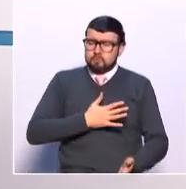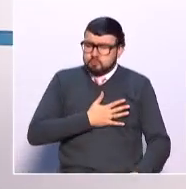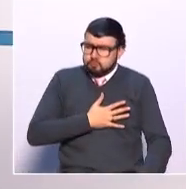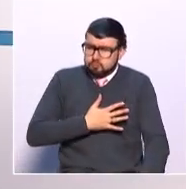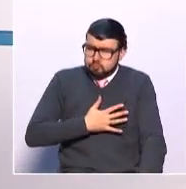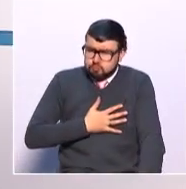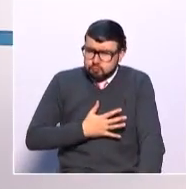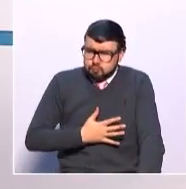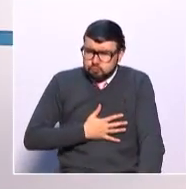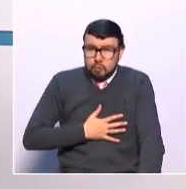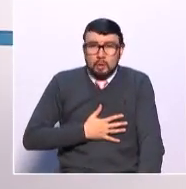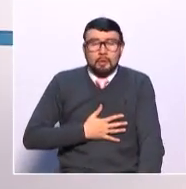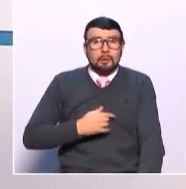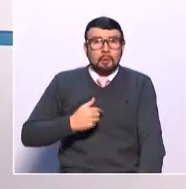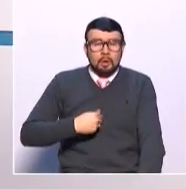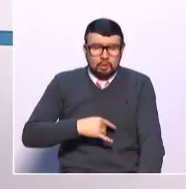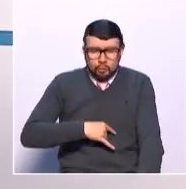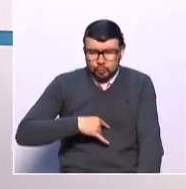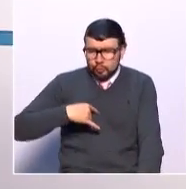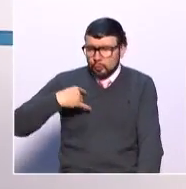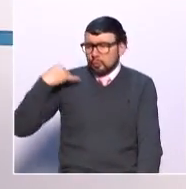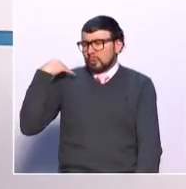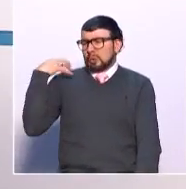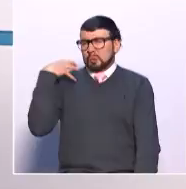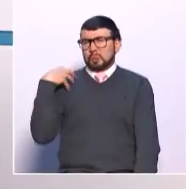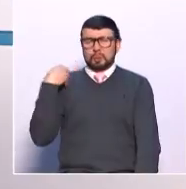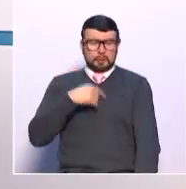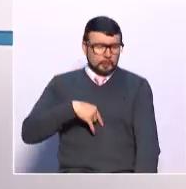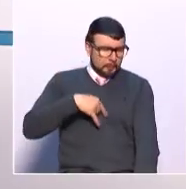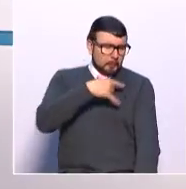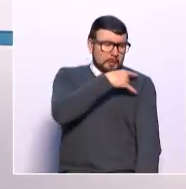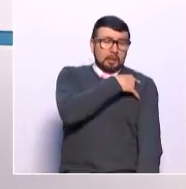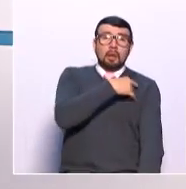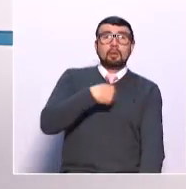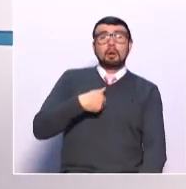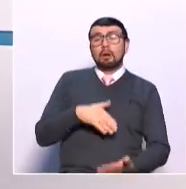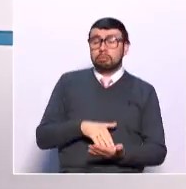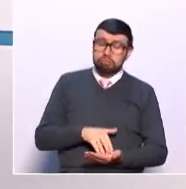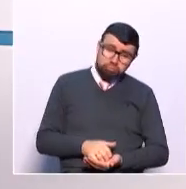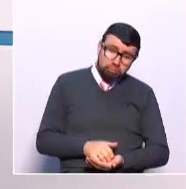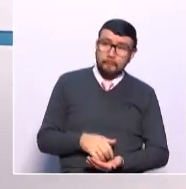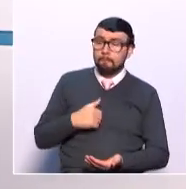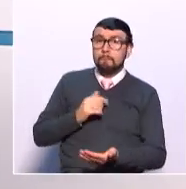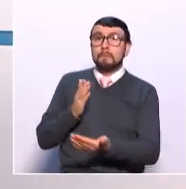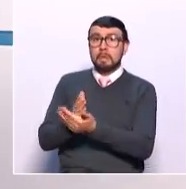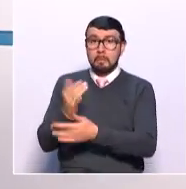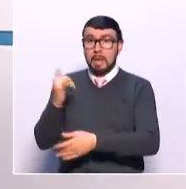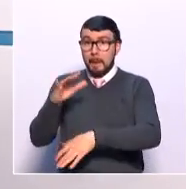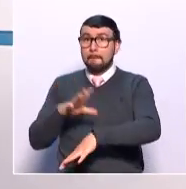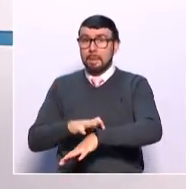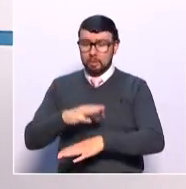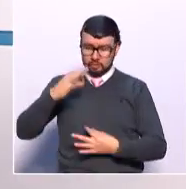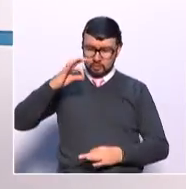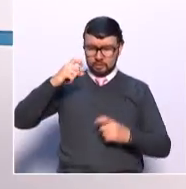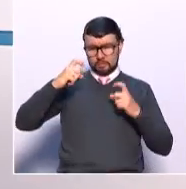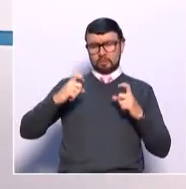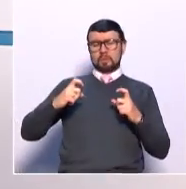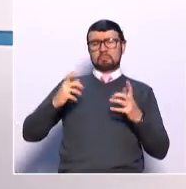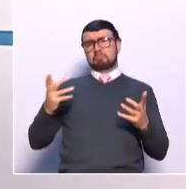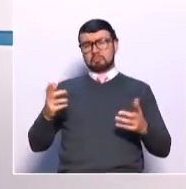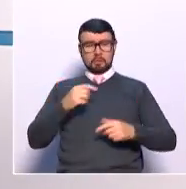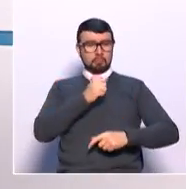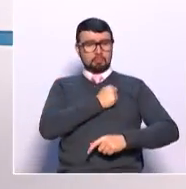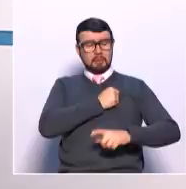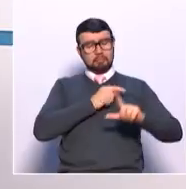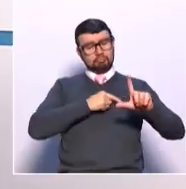me sube el dolor a los hombros el dolor con desaliento me hicieron una radiografía y un electrocardiograma salen